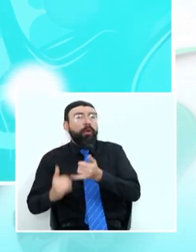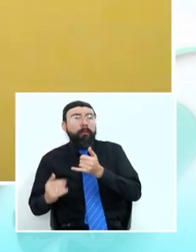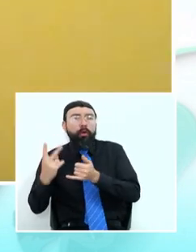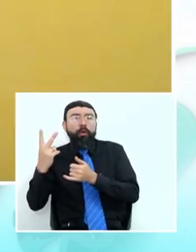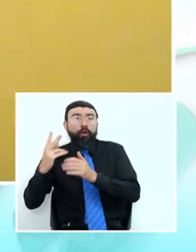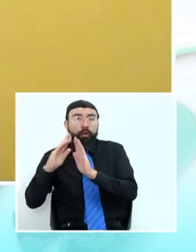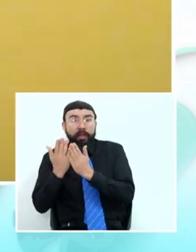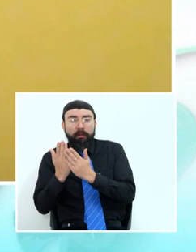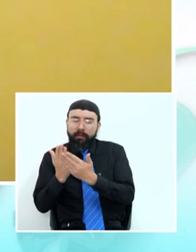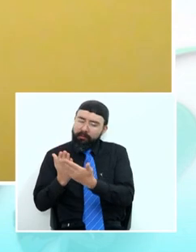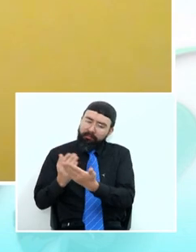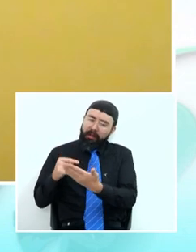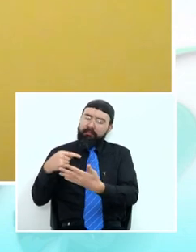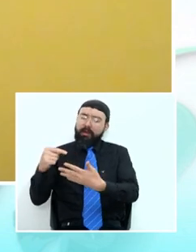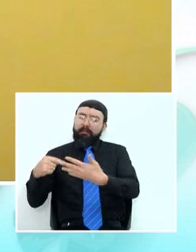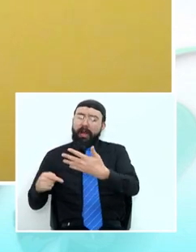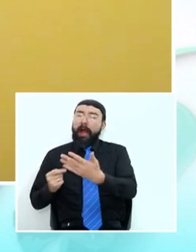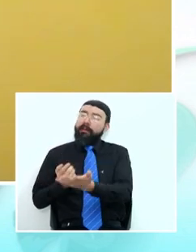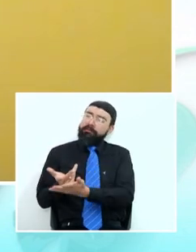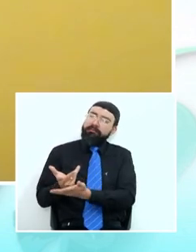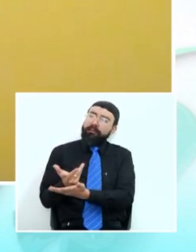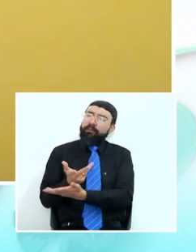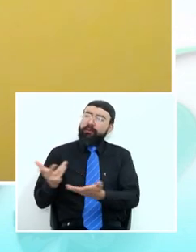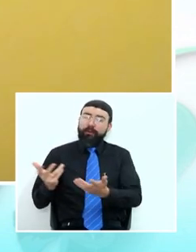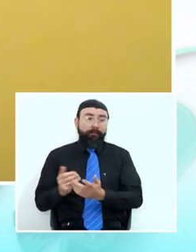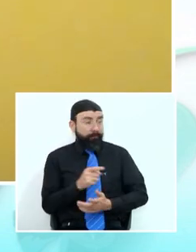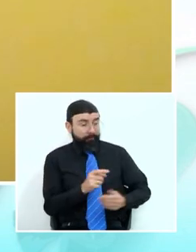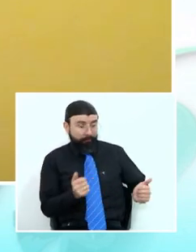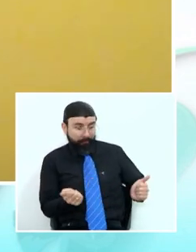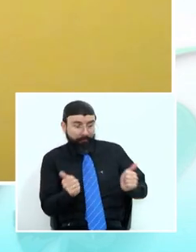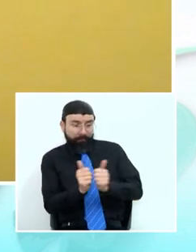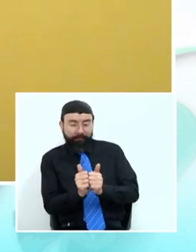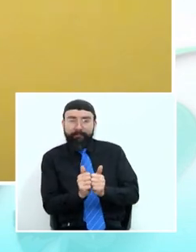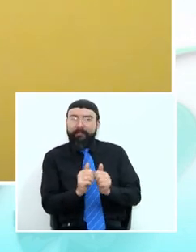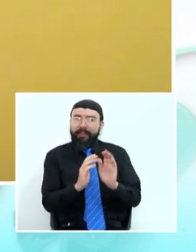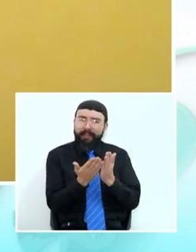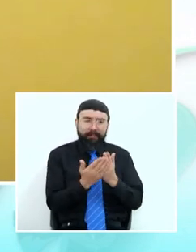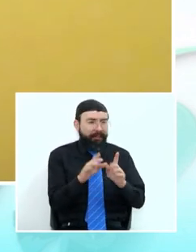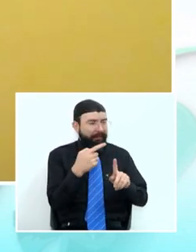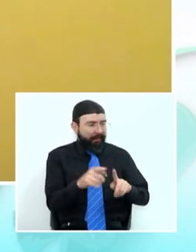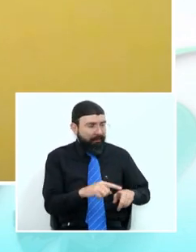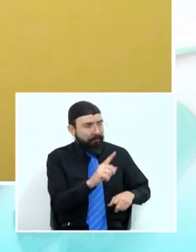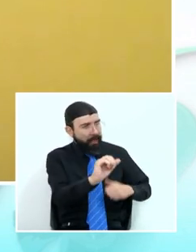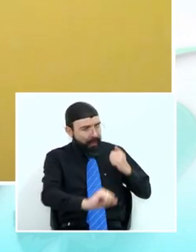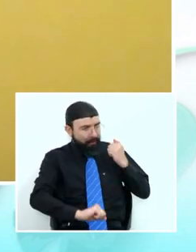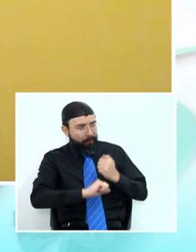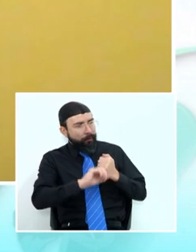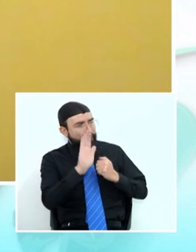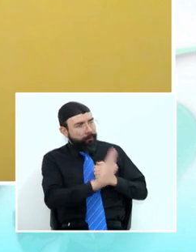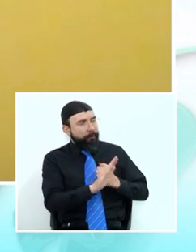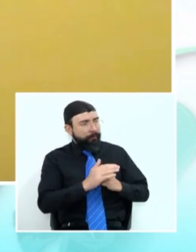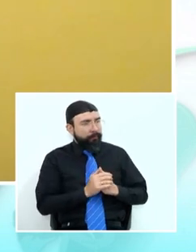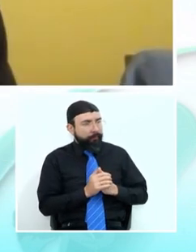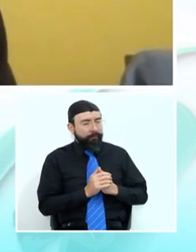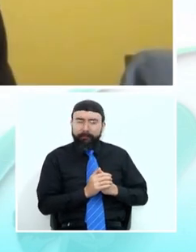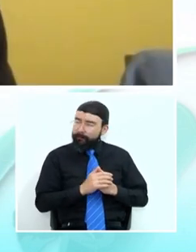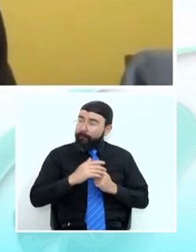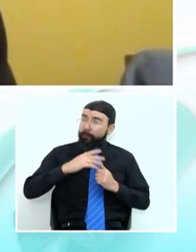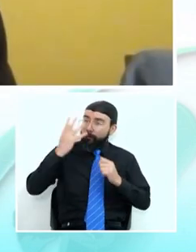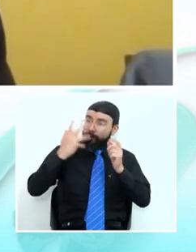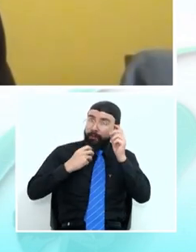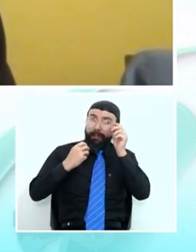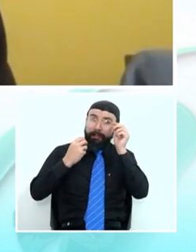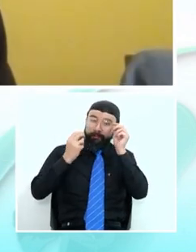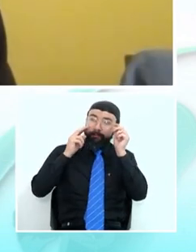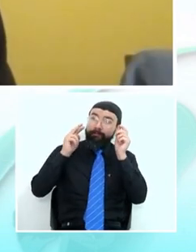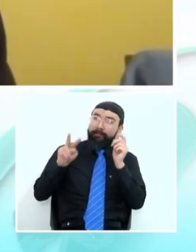2 libros. Así es que me acompañan los libros y en muchas cosas, Jorge Enrique. Tan lindo. Bueno, ahí acabamos de mostrar en pantalla todas